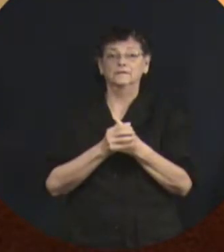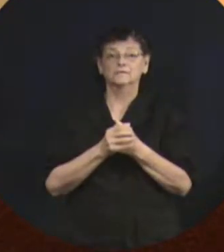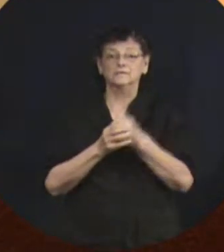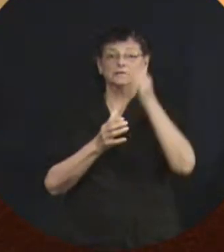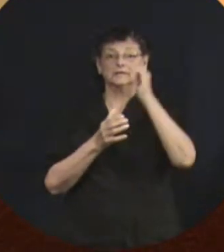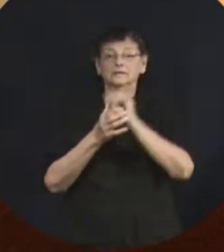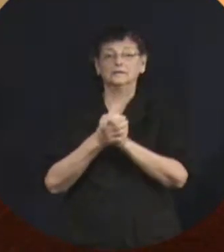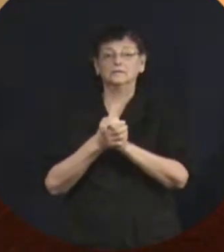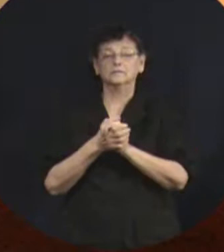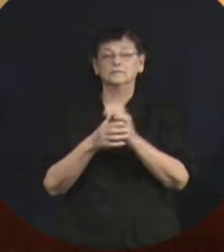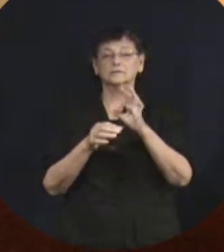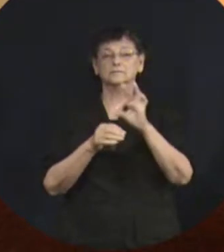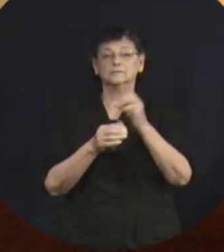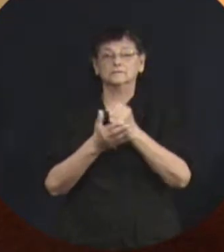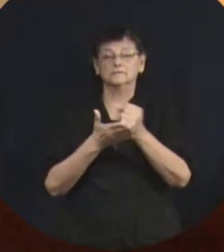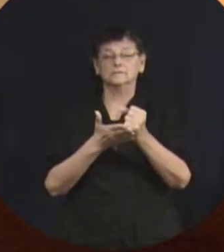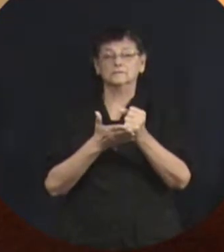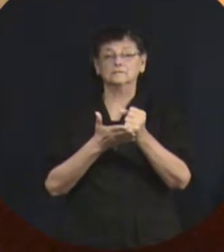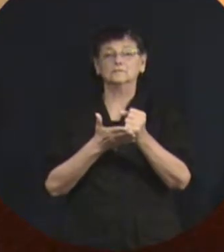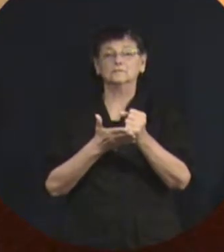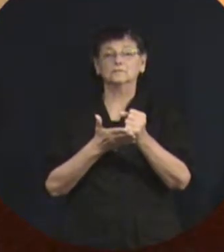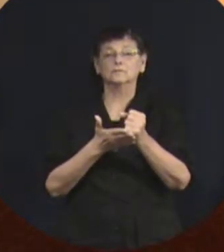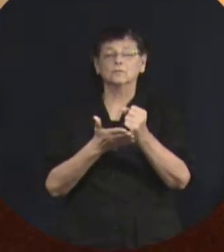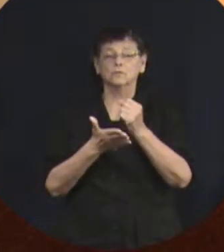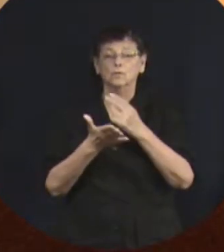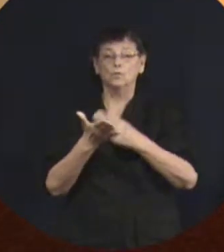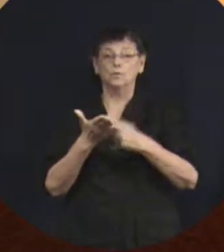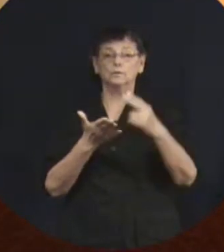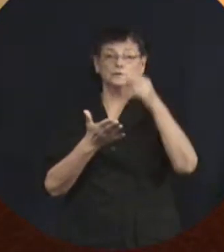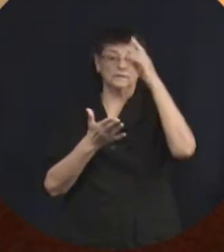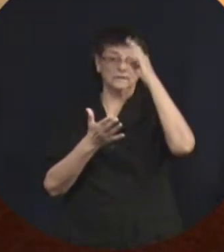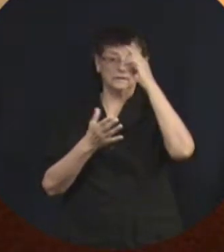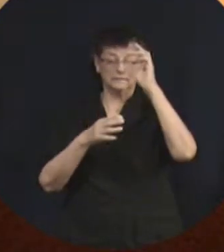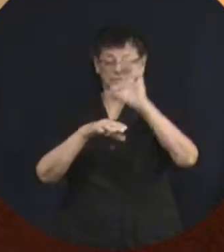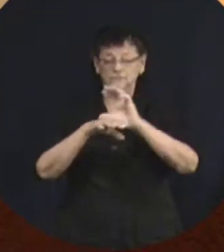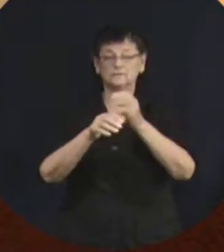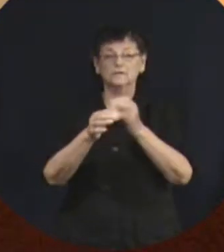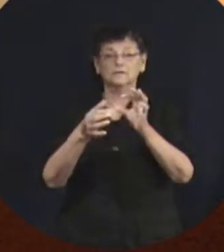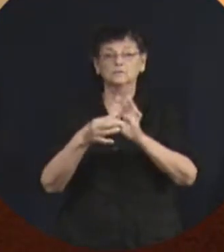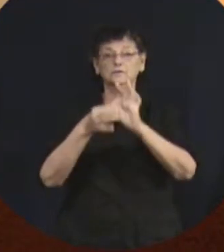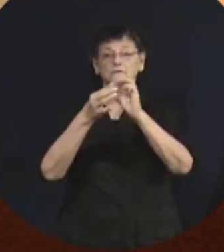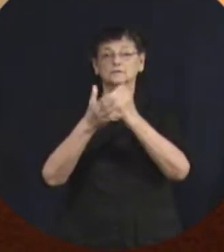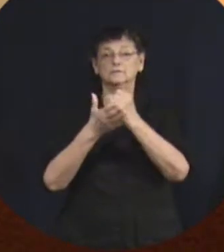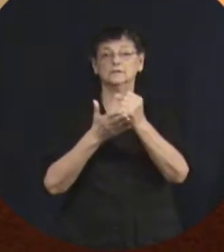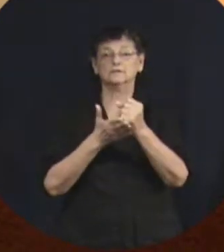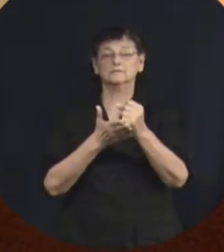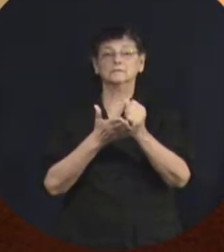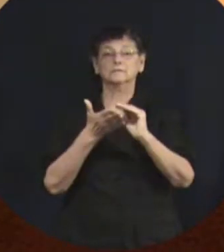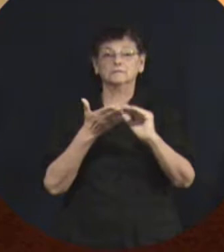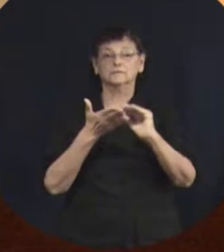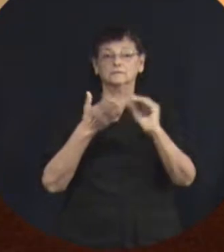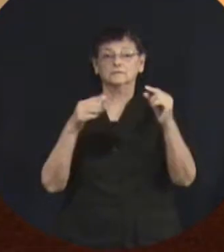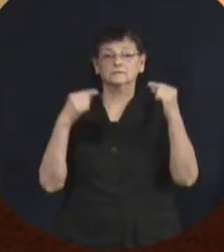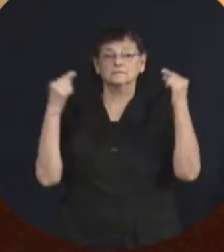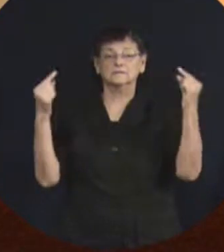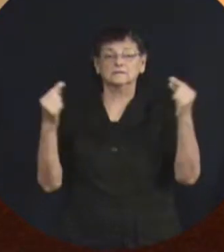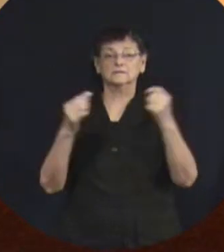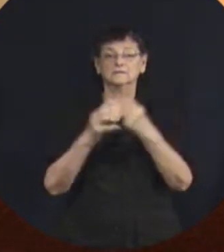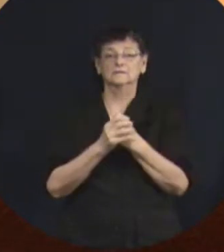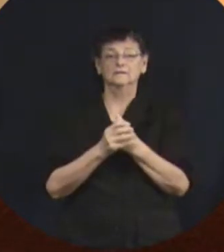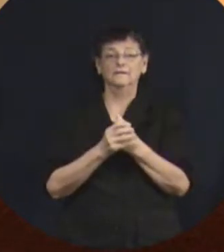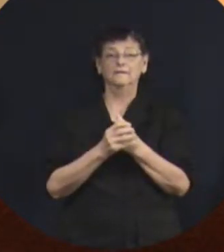Creo en el Espíritu Santo, la Santa Iglesia Católica, la comunión de los santos, el perdón de los